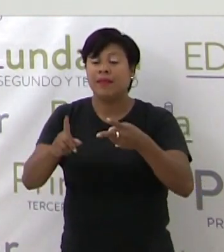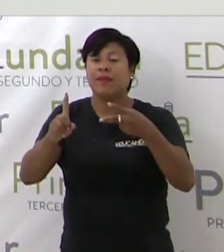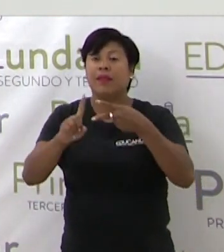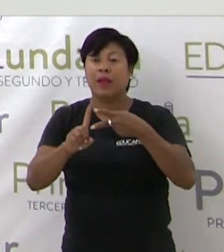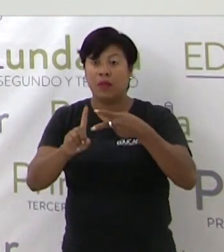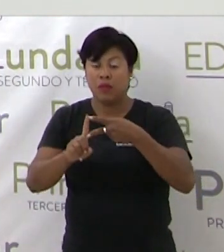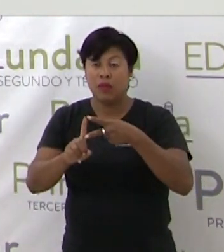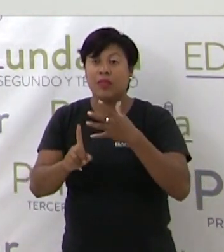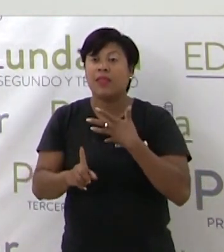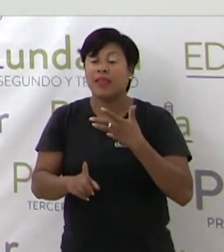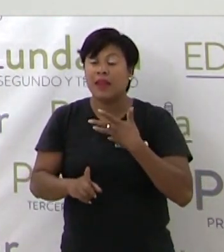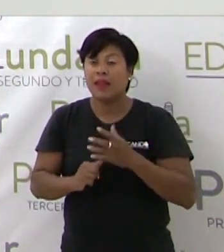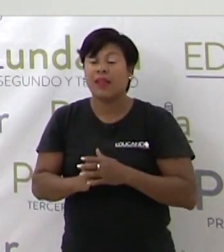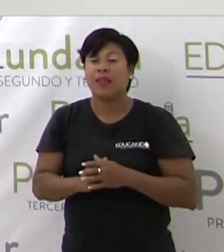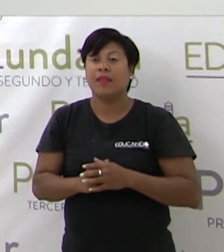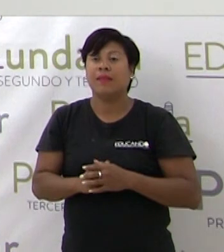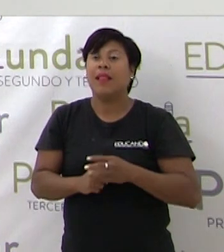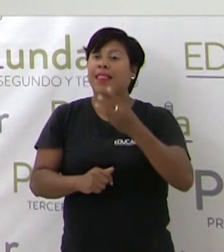triángulo pues tiene tres